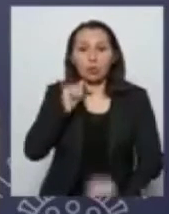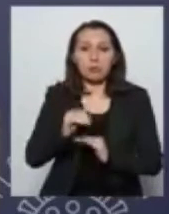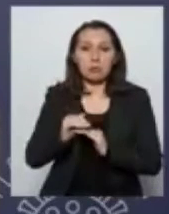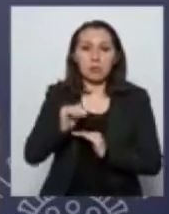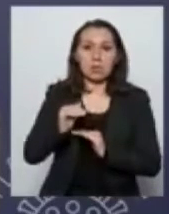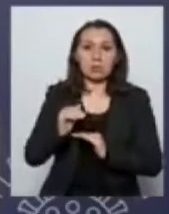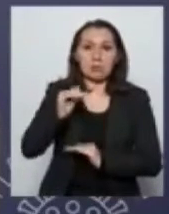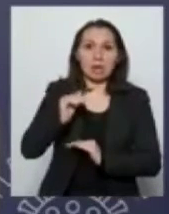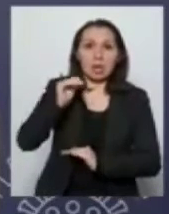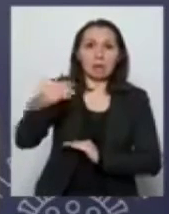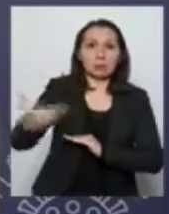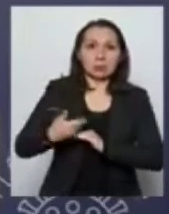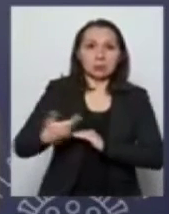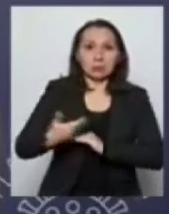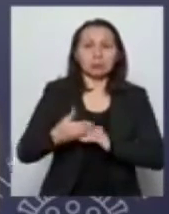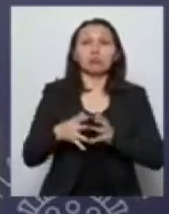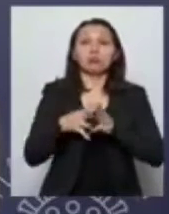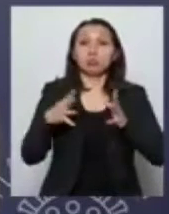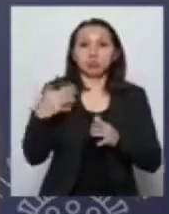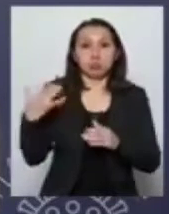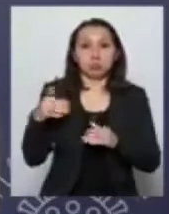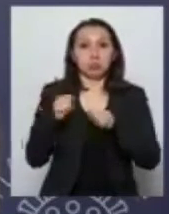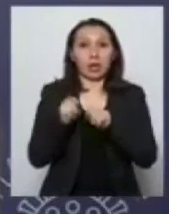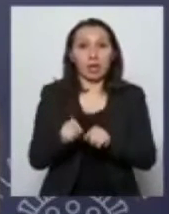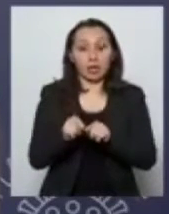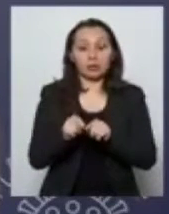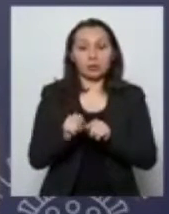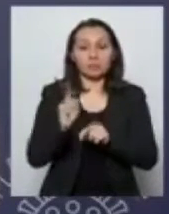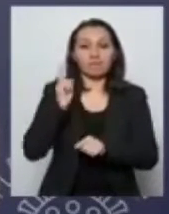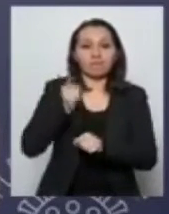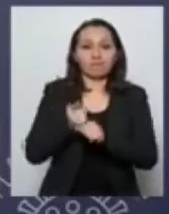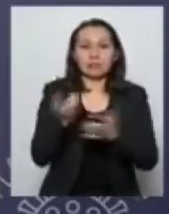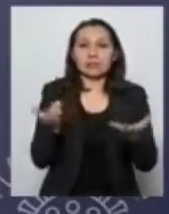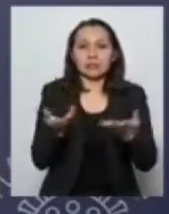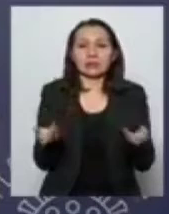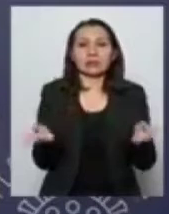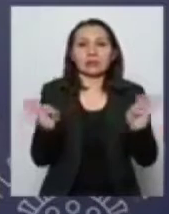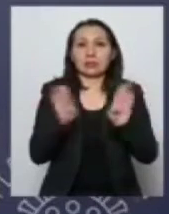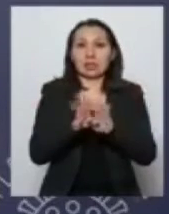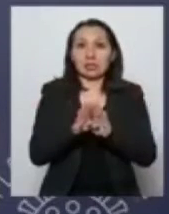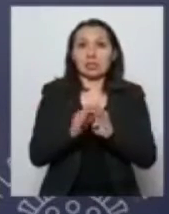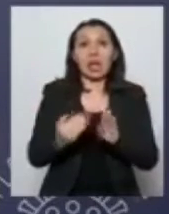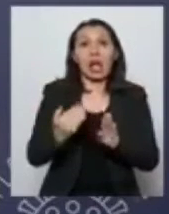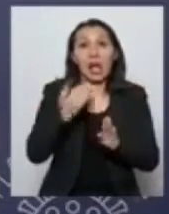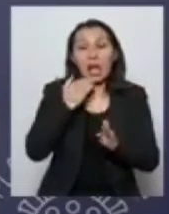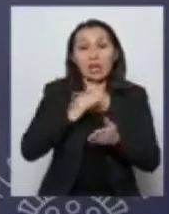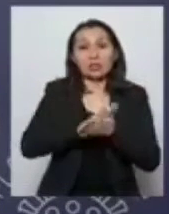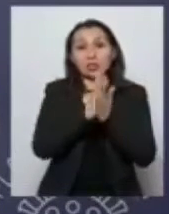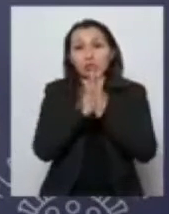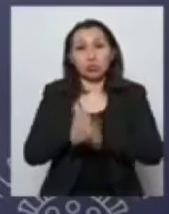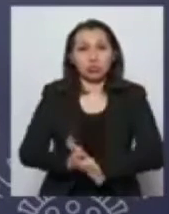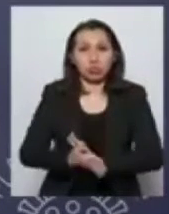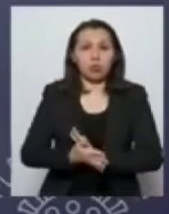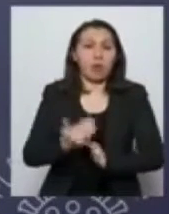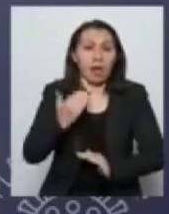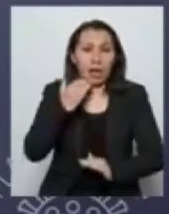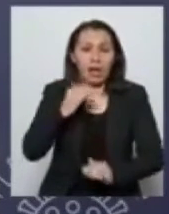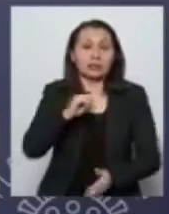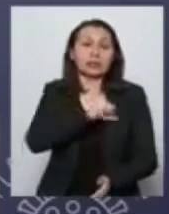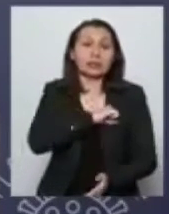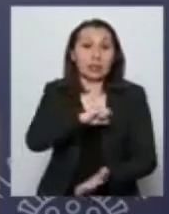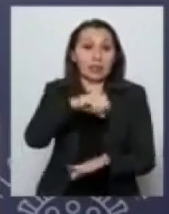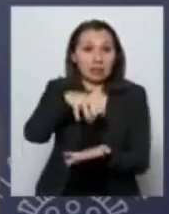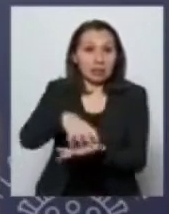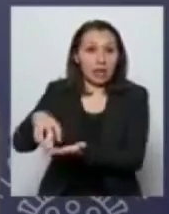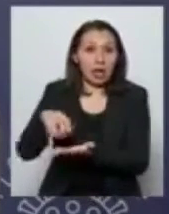es un número muy relevante, y eso ha determinado el cierre prácticamente total de la ciudad de Santiago o la